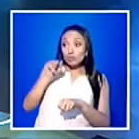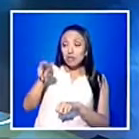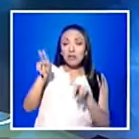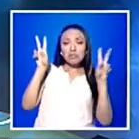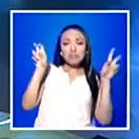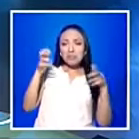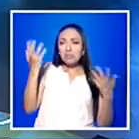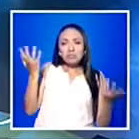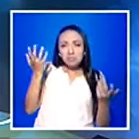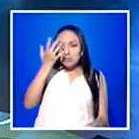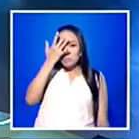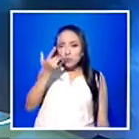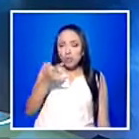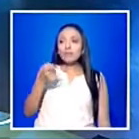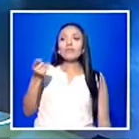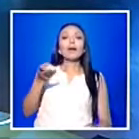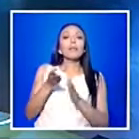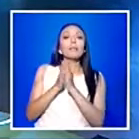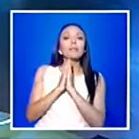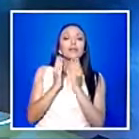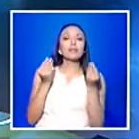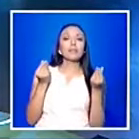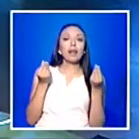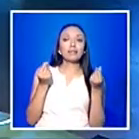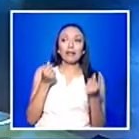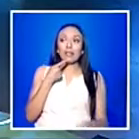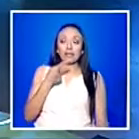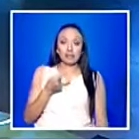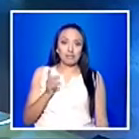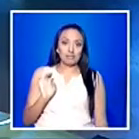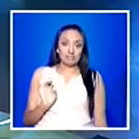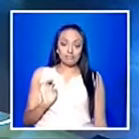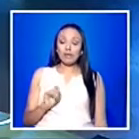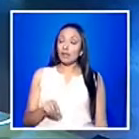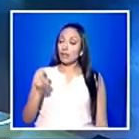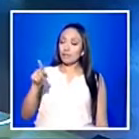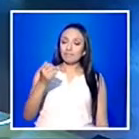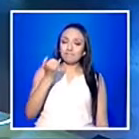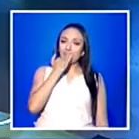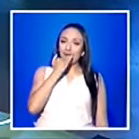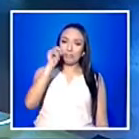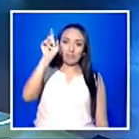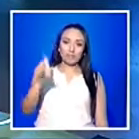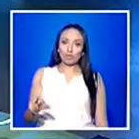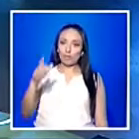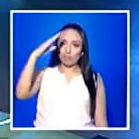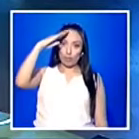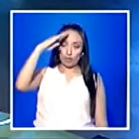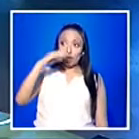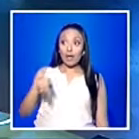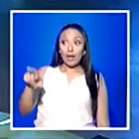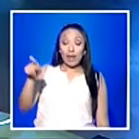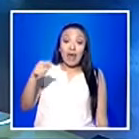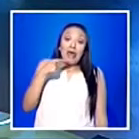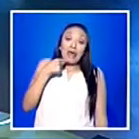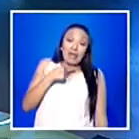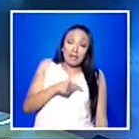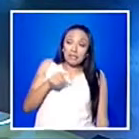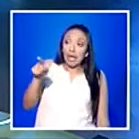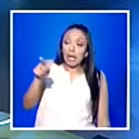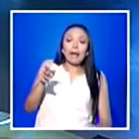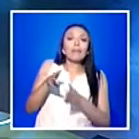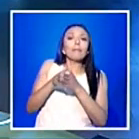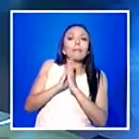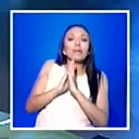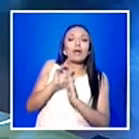transporte, fue finalmente detenido por la policía. Un mal elemento en la función pública. El funcionario pedía hasta $200 por